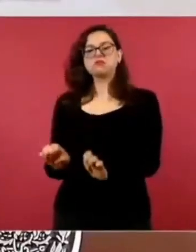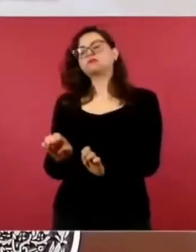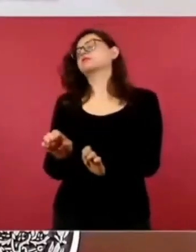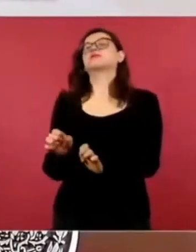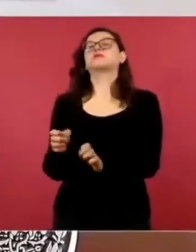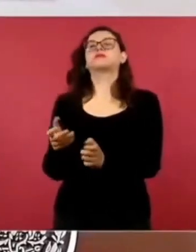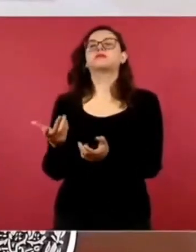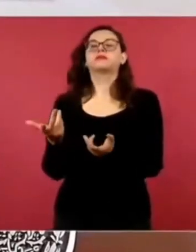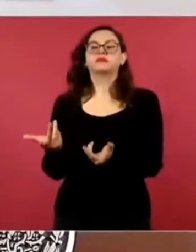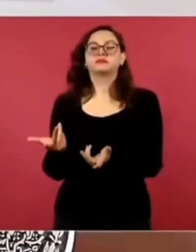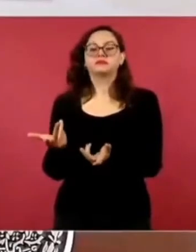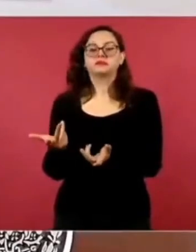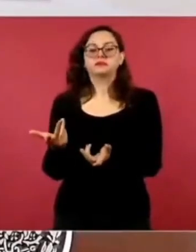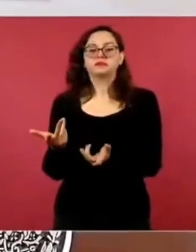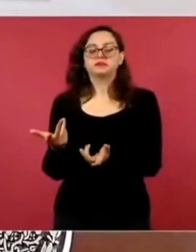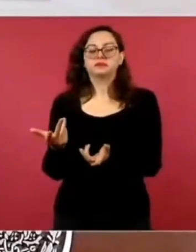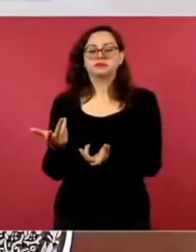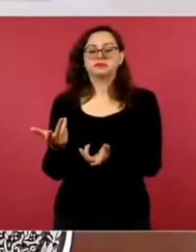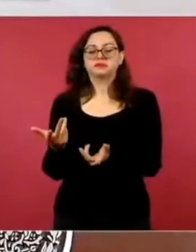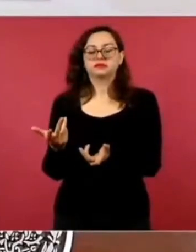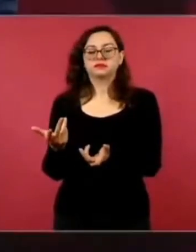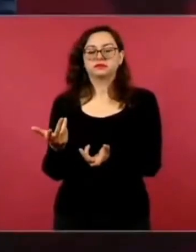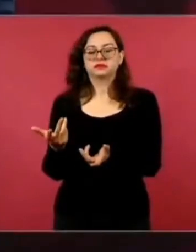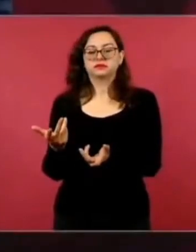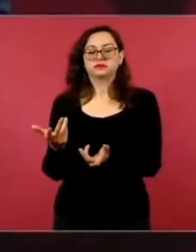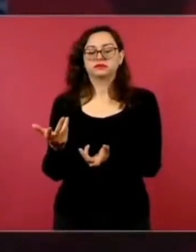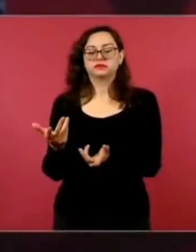ahora Carlos Salinas,